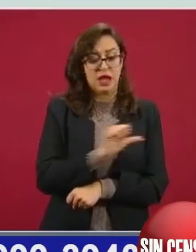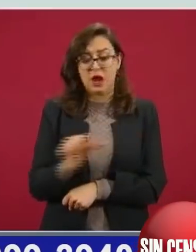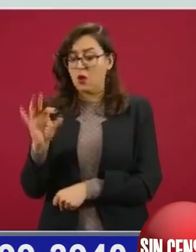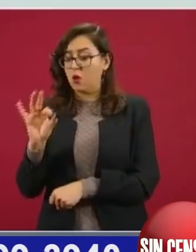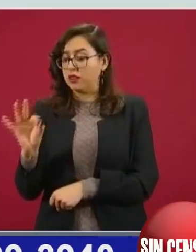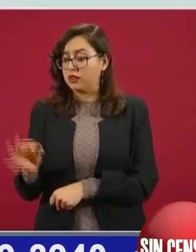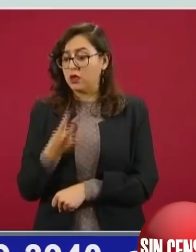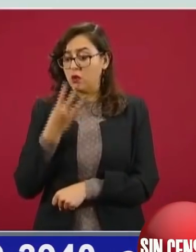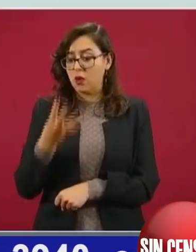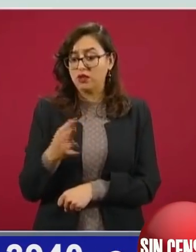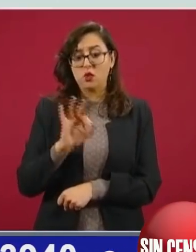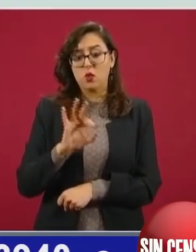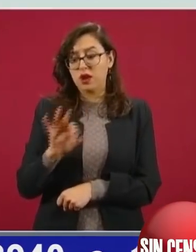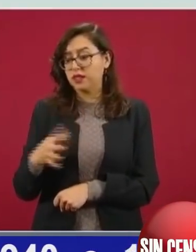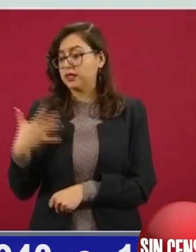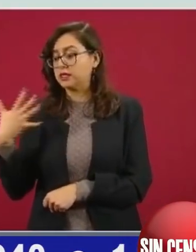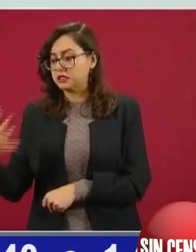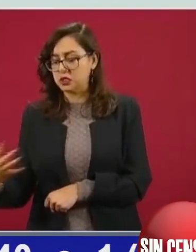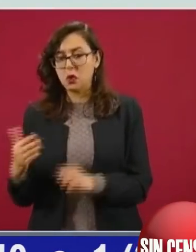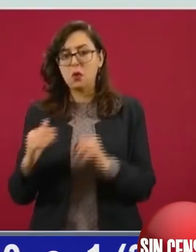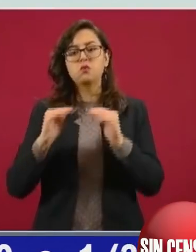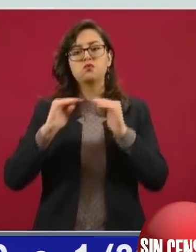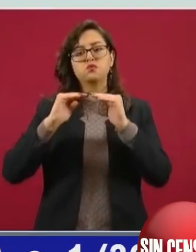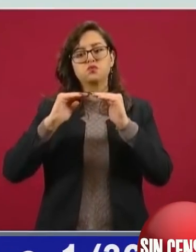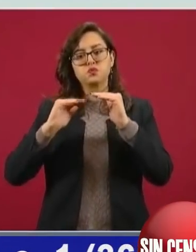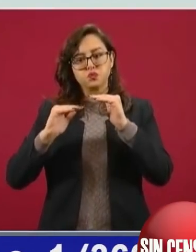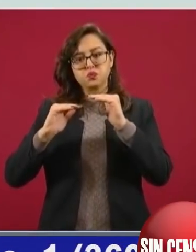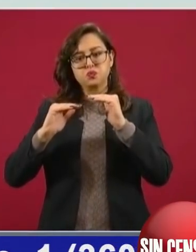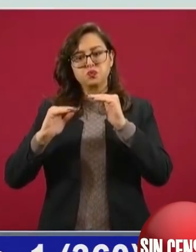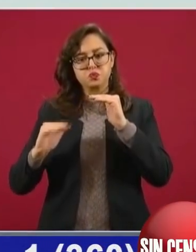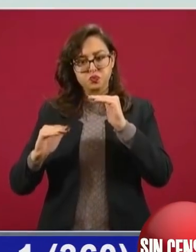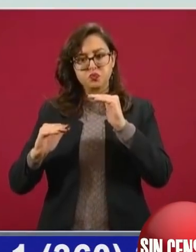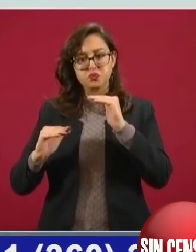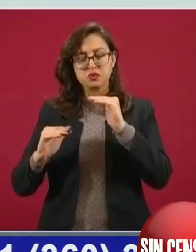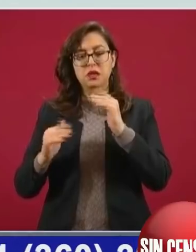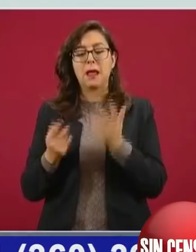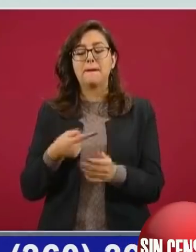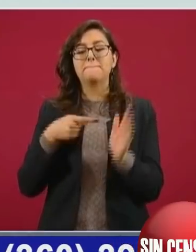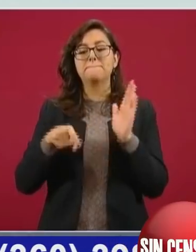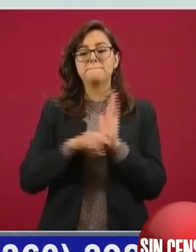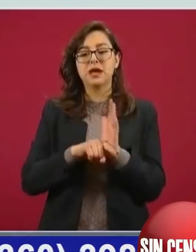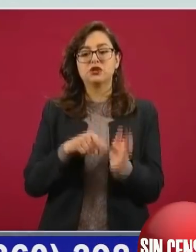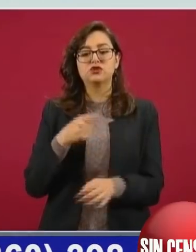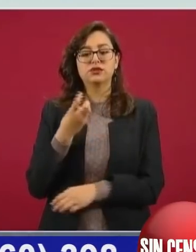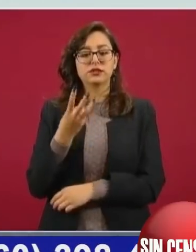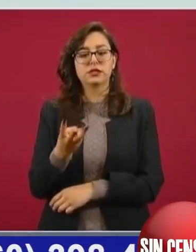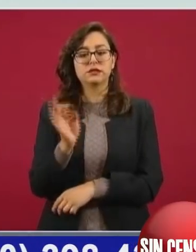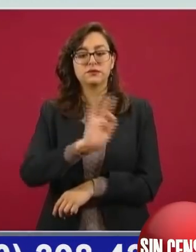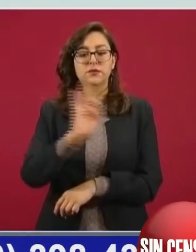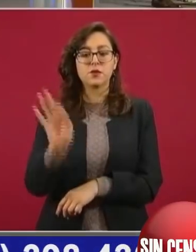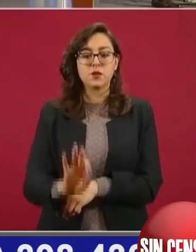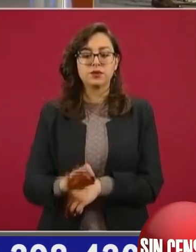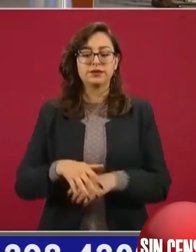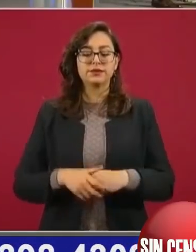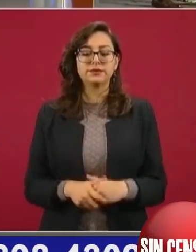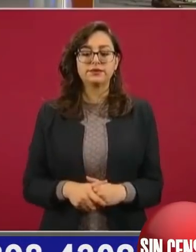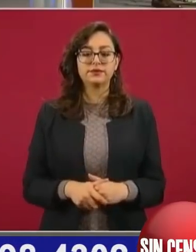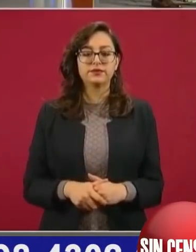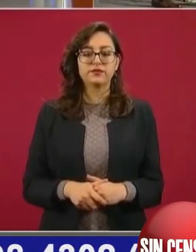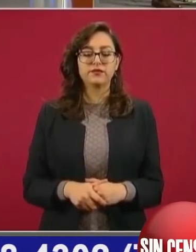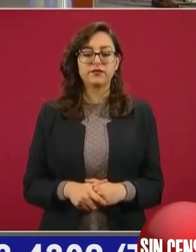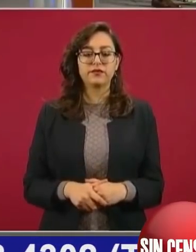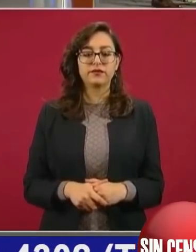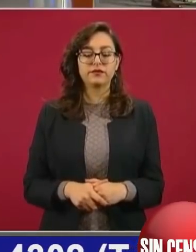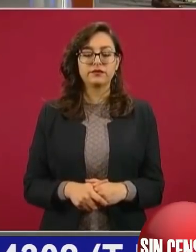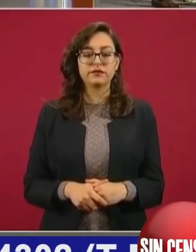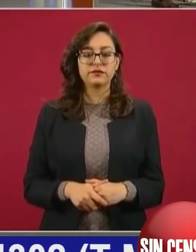a la 45, un descenso que para este último tramo es de menos 3%. 4%, es decir,